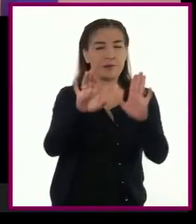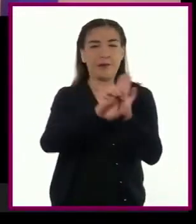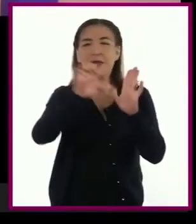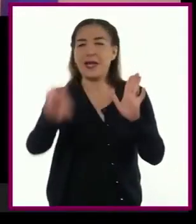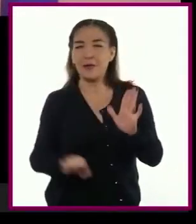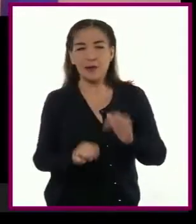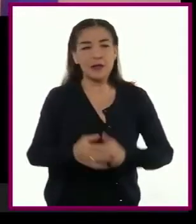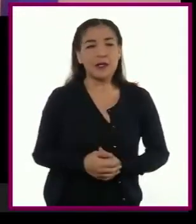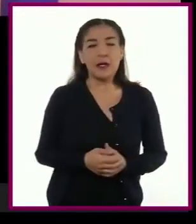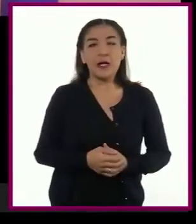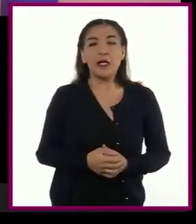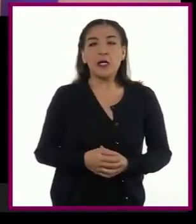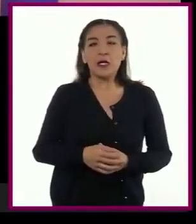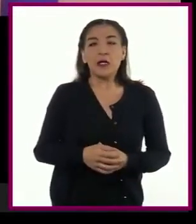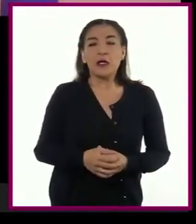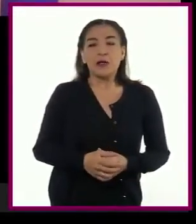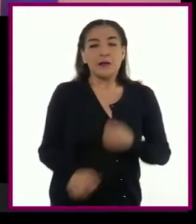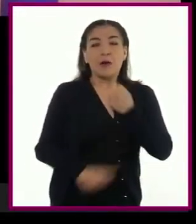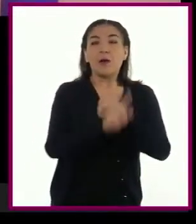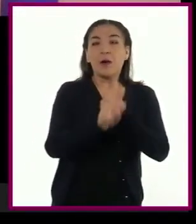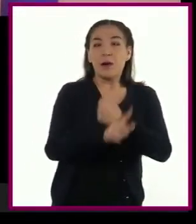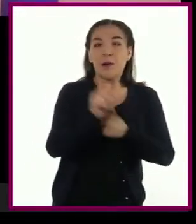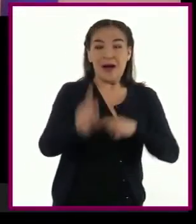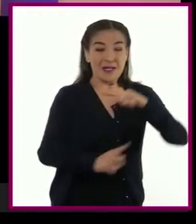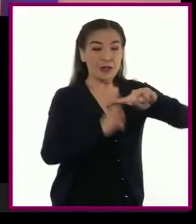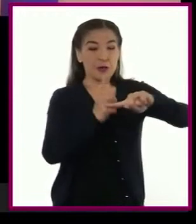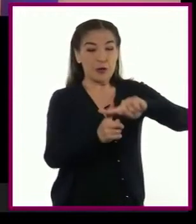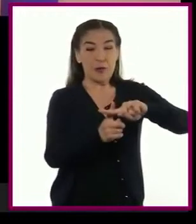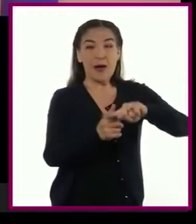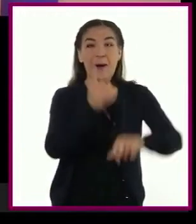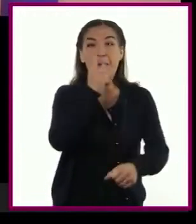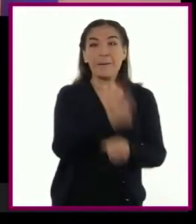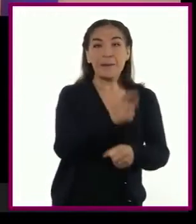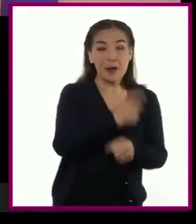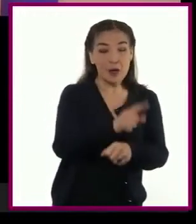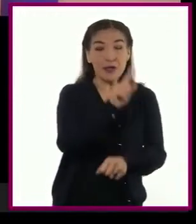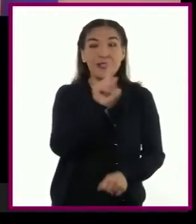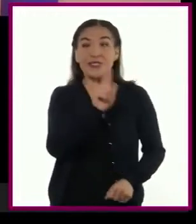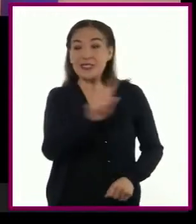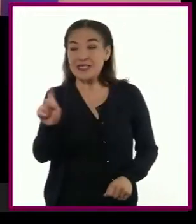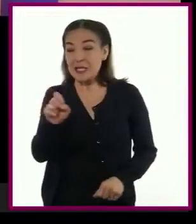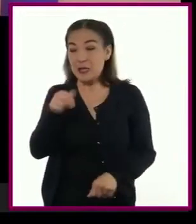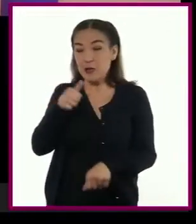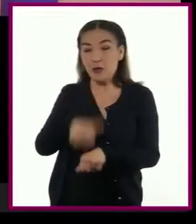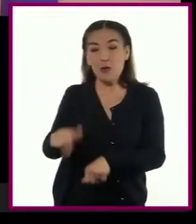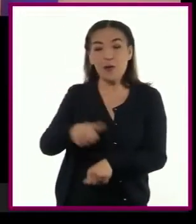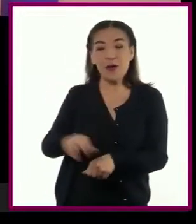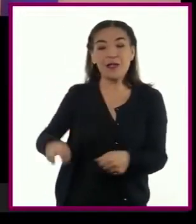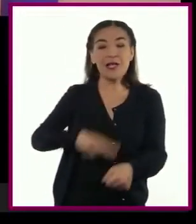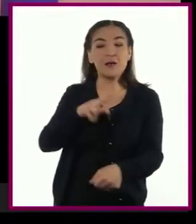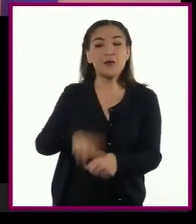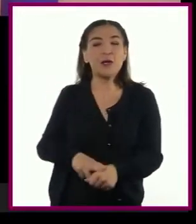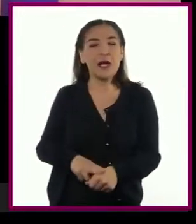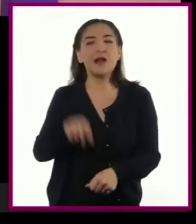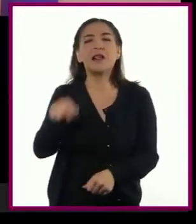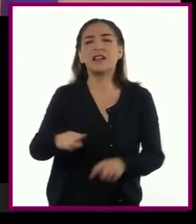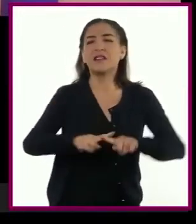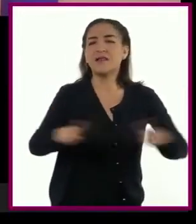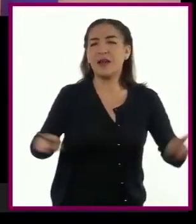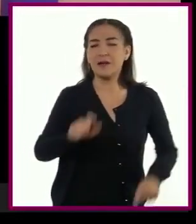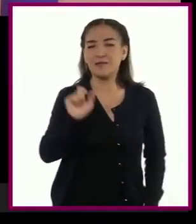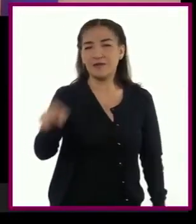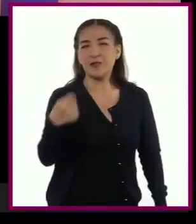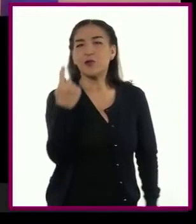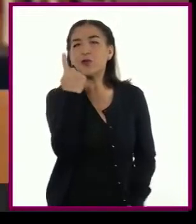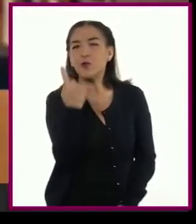problema sobre la suma de los primeros 100 números naturales, la diferencia entre ellos es